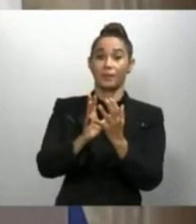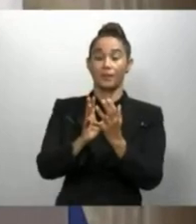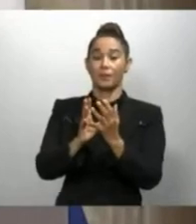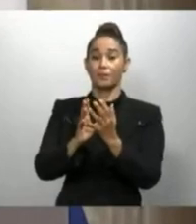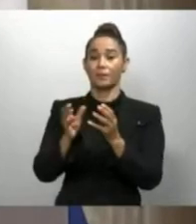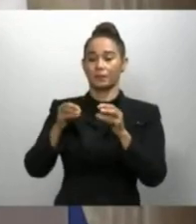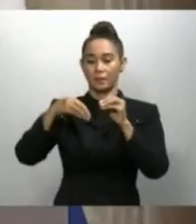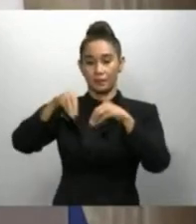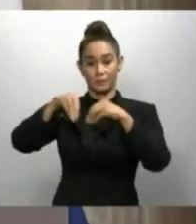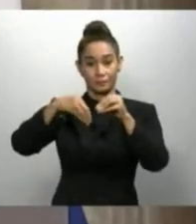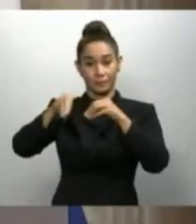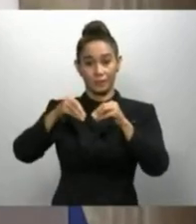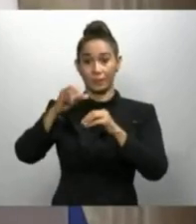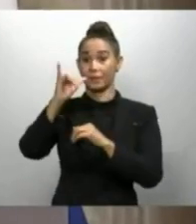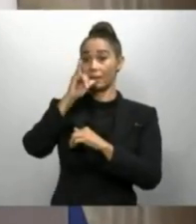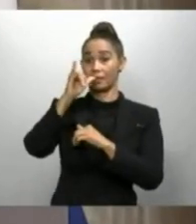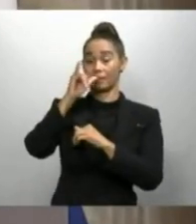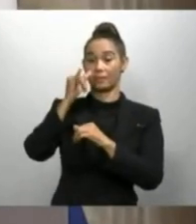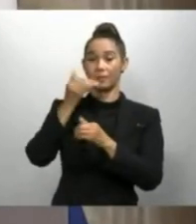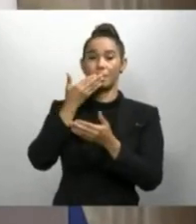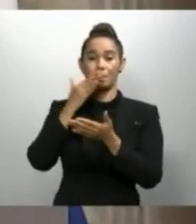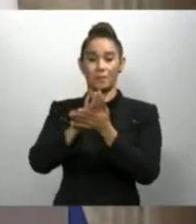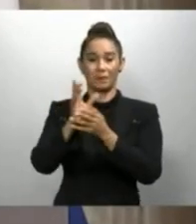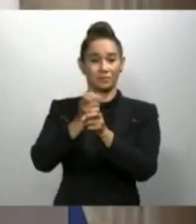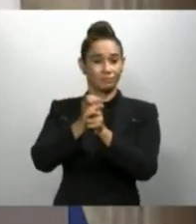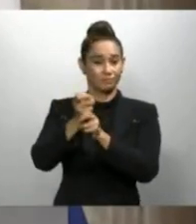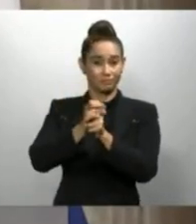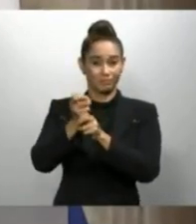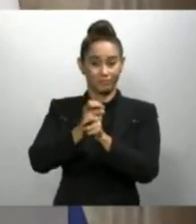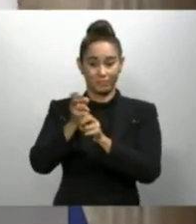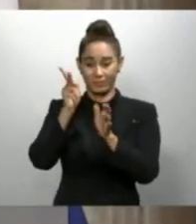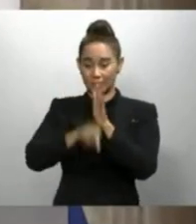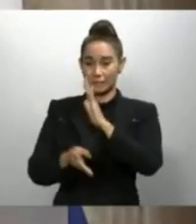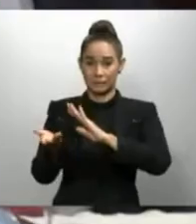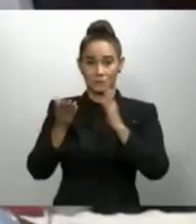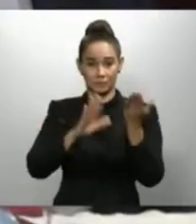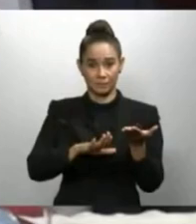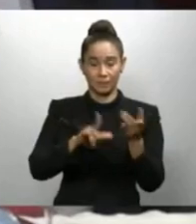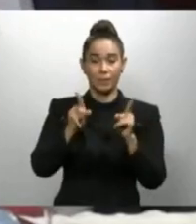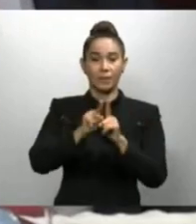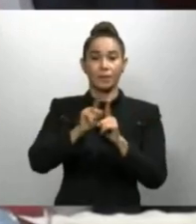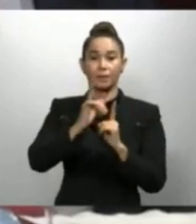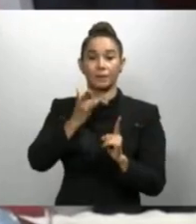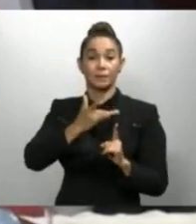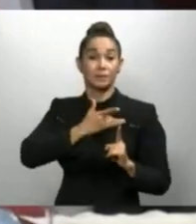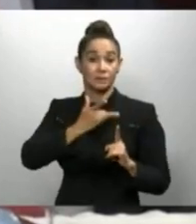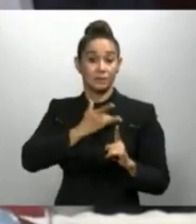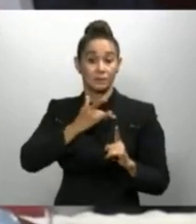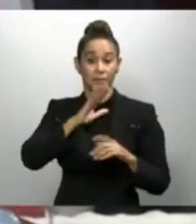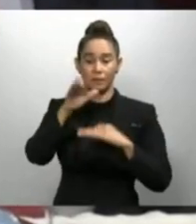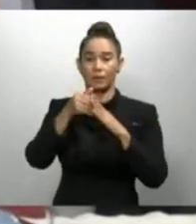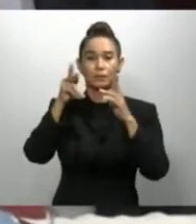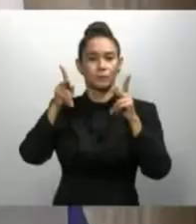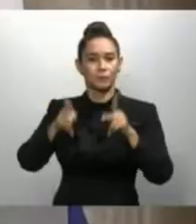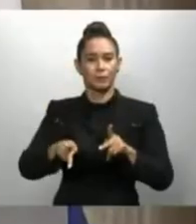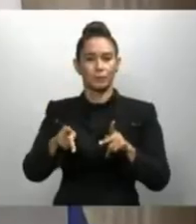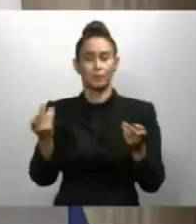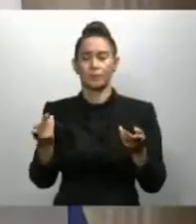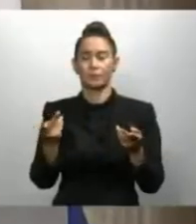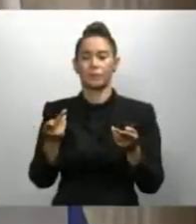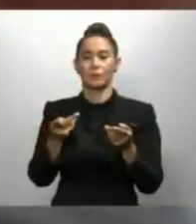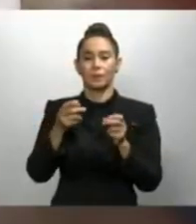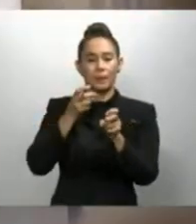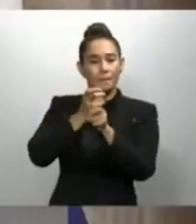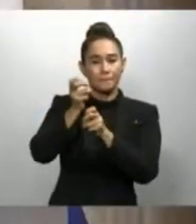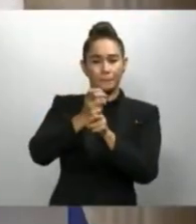en la lucha contra el comercio ilícito de bebidas adulteradas y a la vez concienciar y sensibilizar a la población sobre el